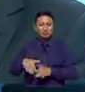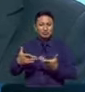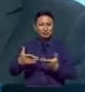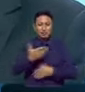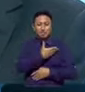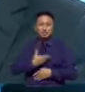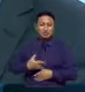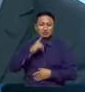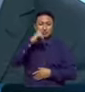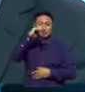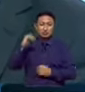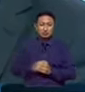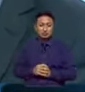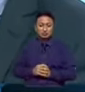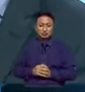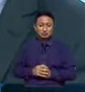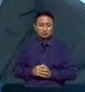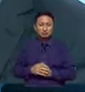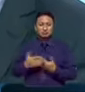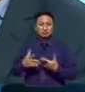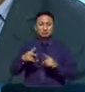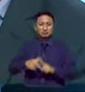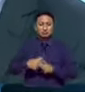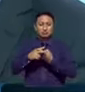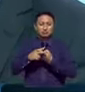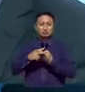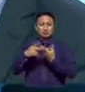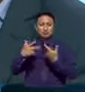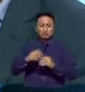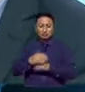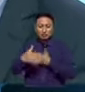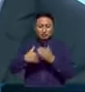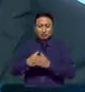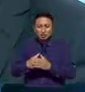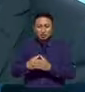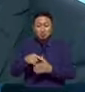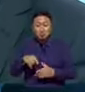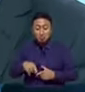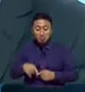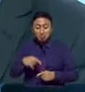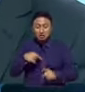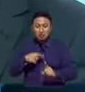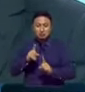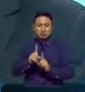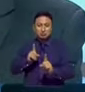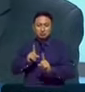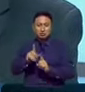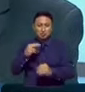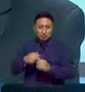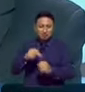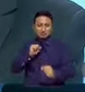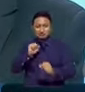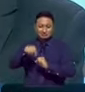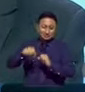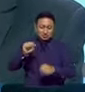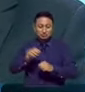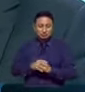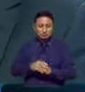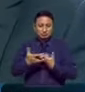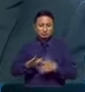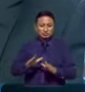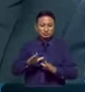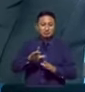presidente Correa, que estuvo al principio muy metido, luego no metido, pero digamos, como que en realidad aquí hay una suerte